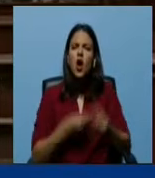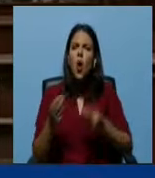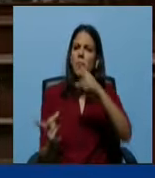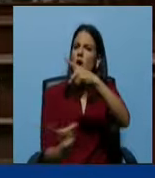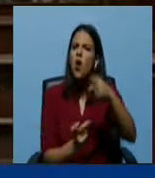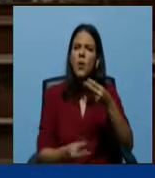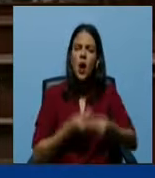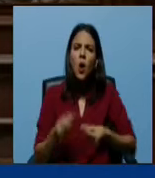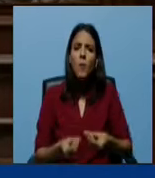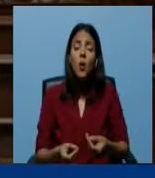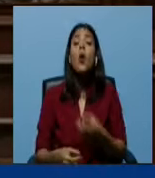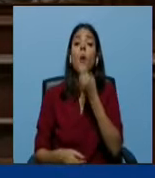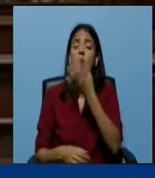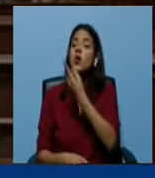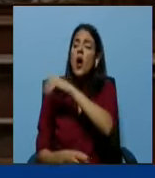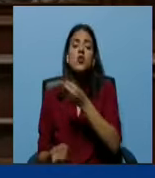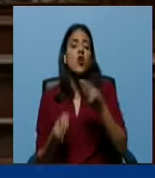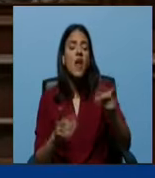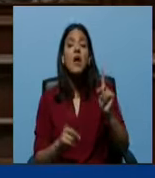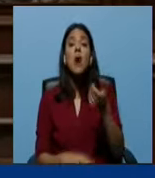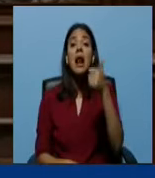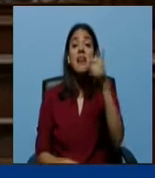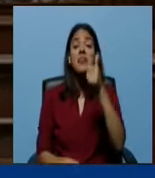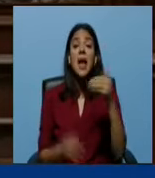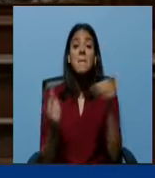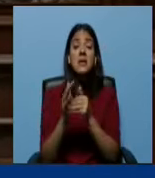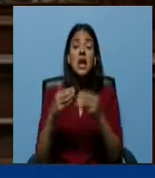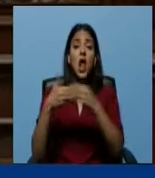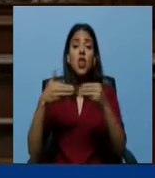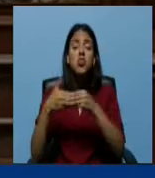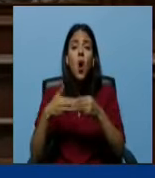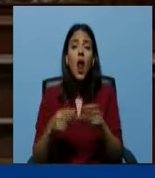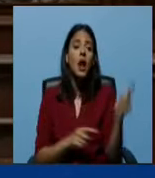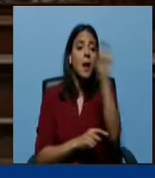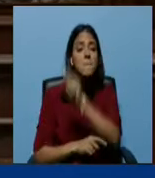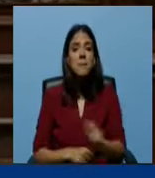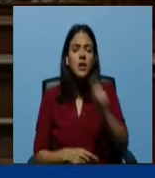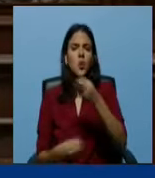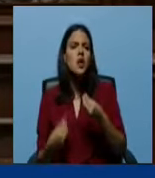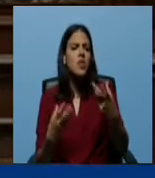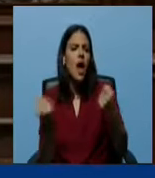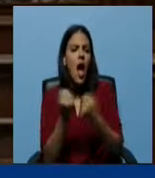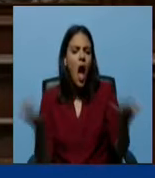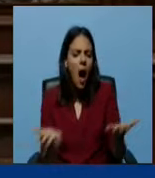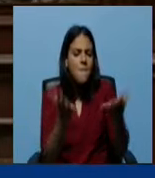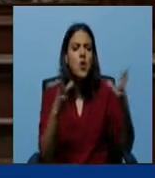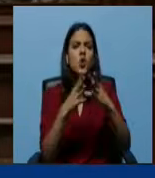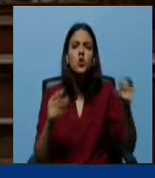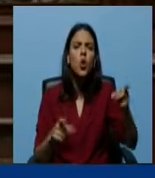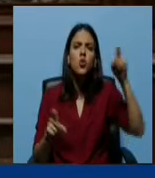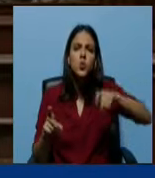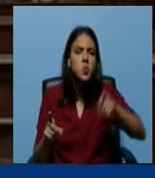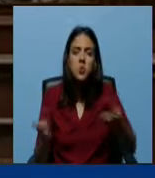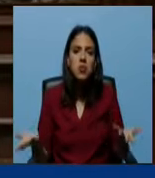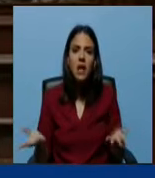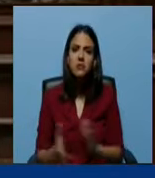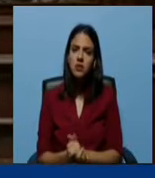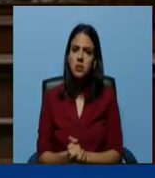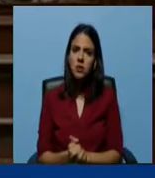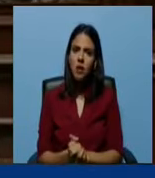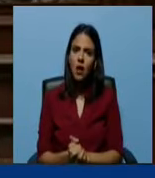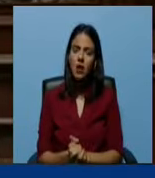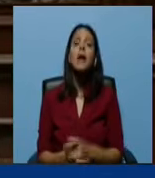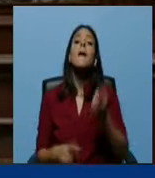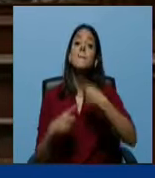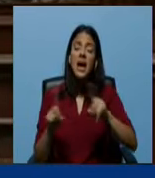Bueno, ellos dicen que pueden aportar unos $10,000 mensuales para ayudar a esos gastos. Y necesitan